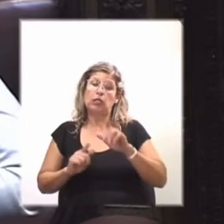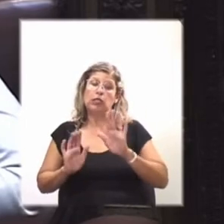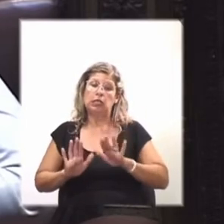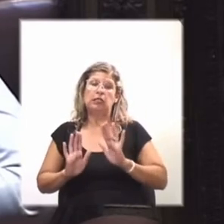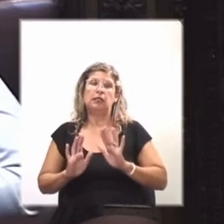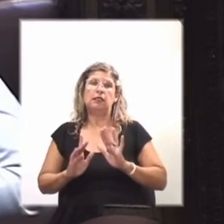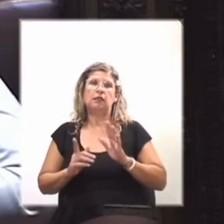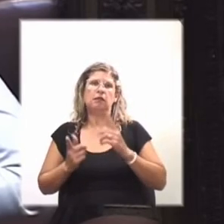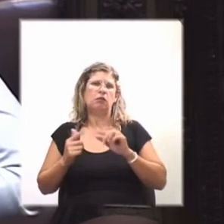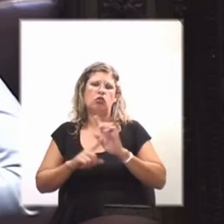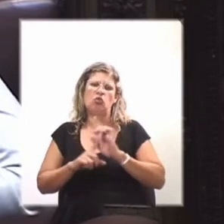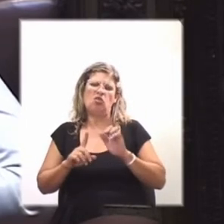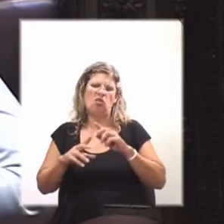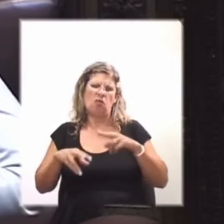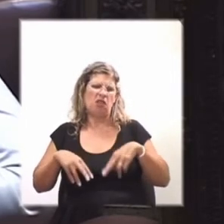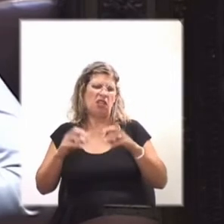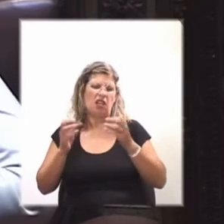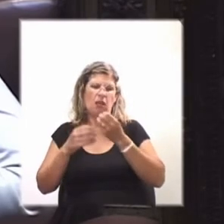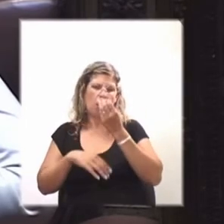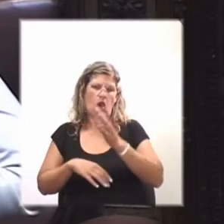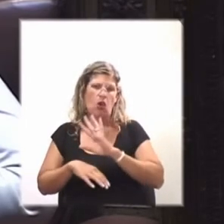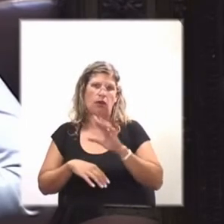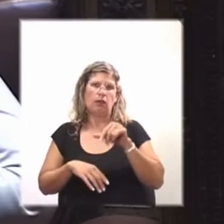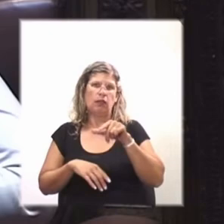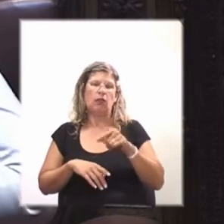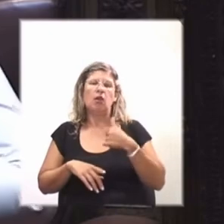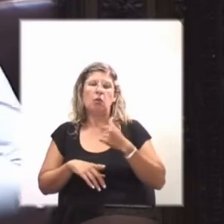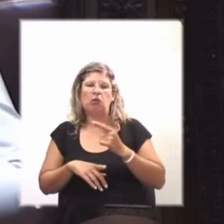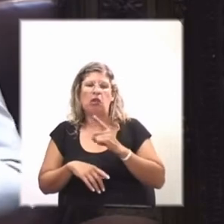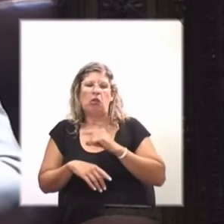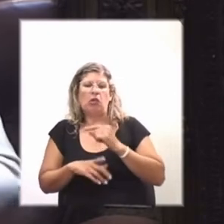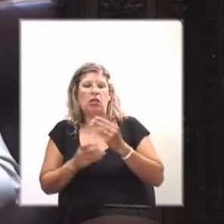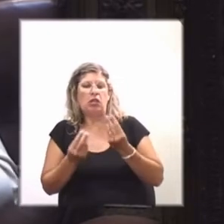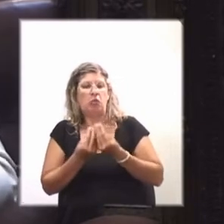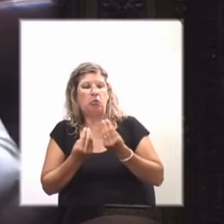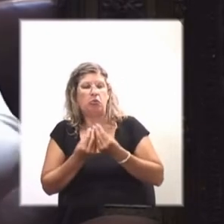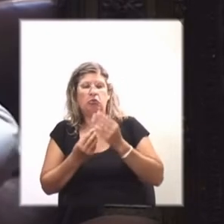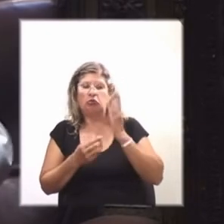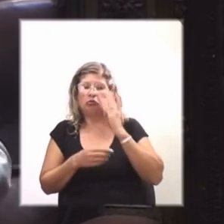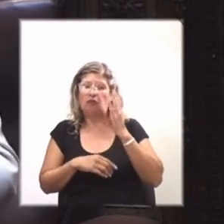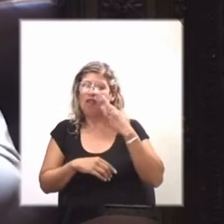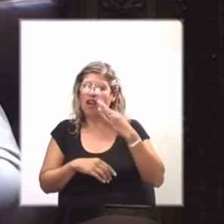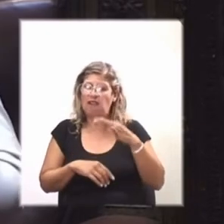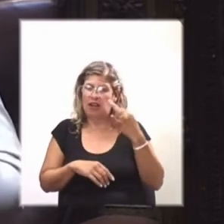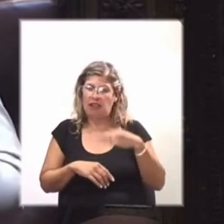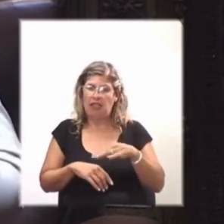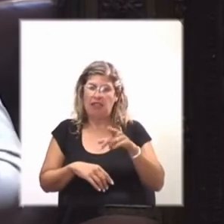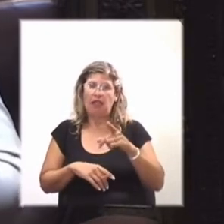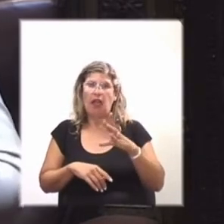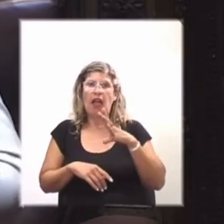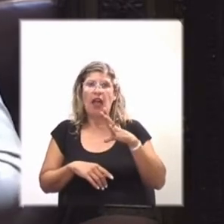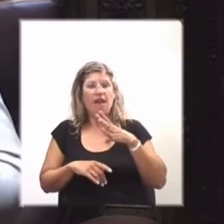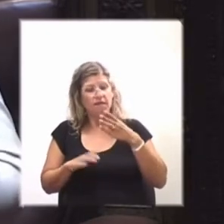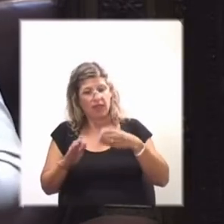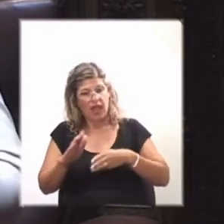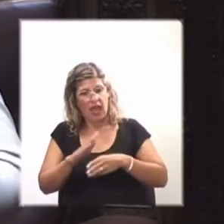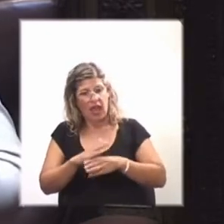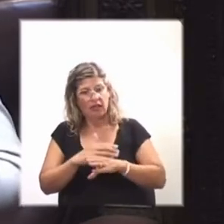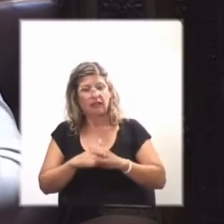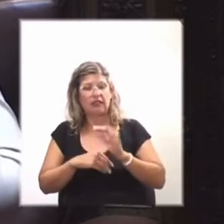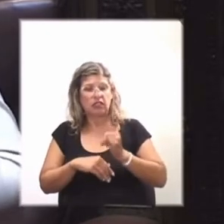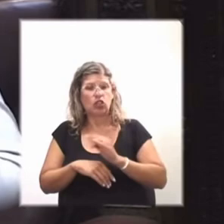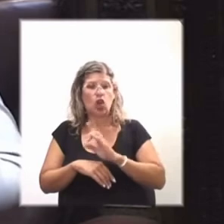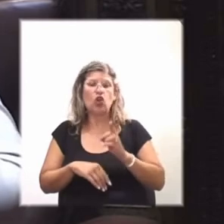vale no investigarlas. El saldo sería demasiado doloroso. ¿Había o no había intromisión antes del 9 de